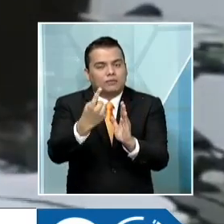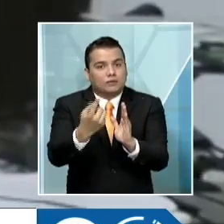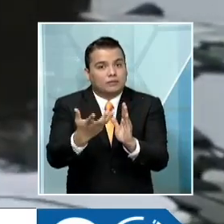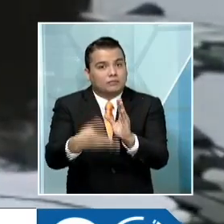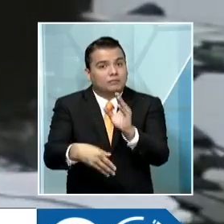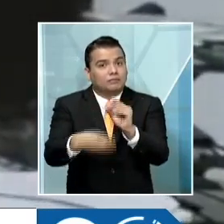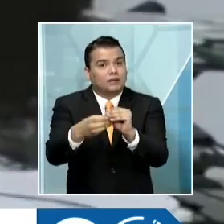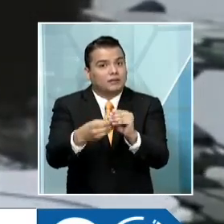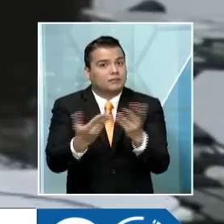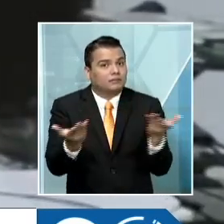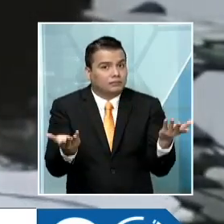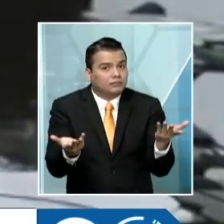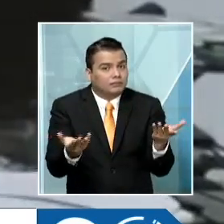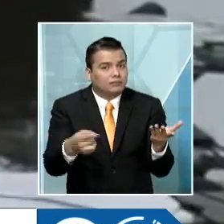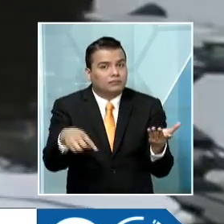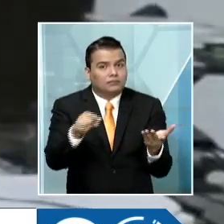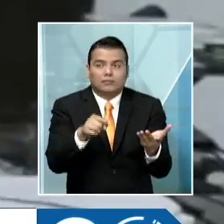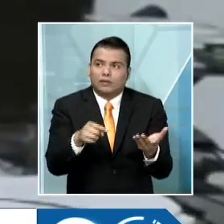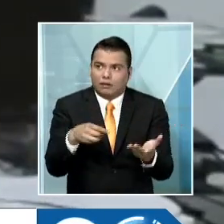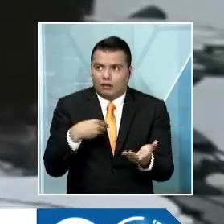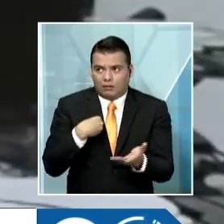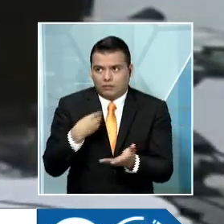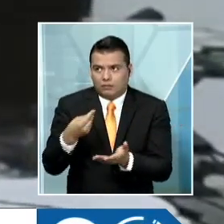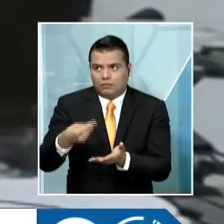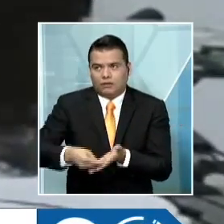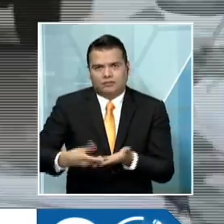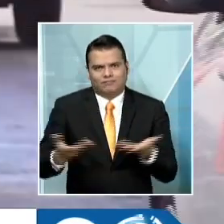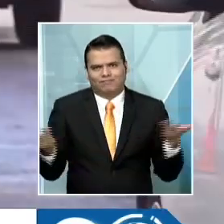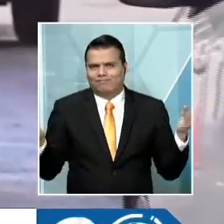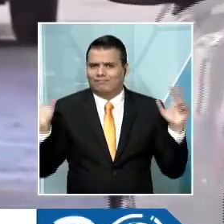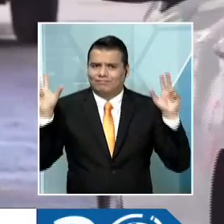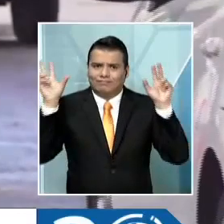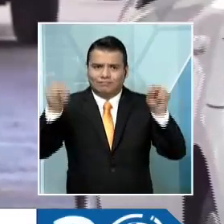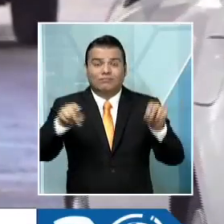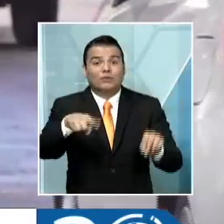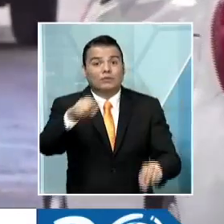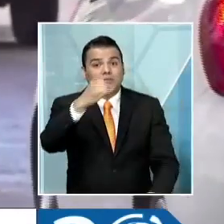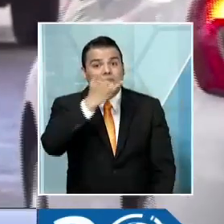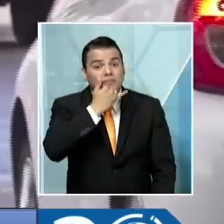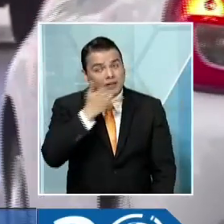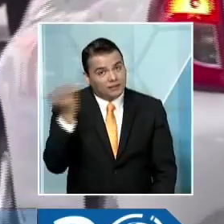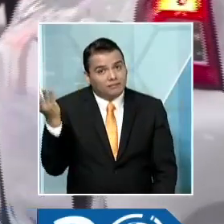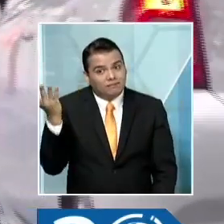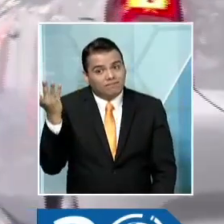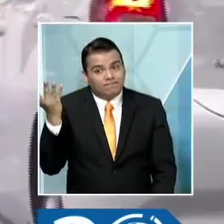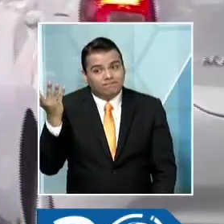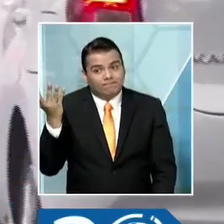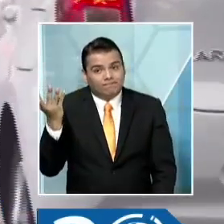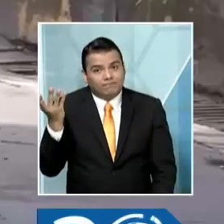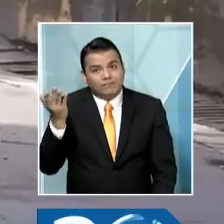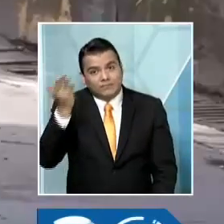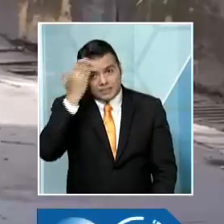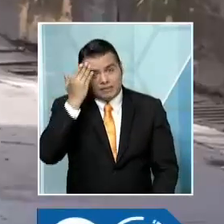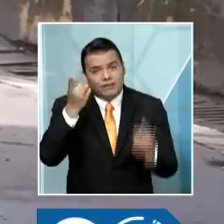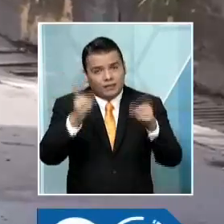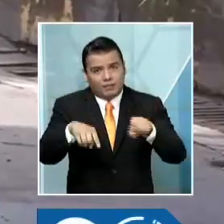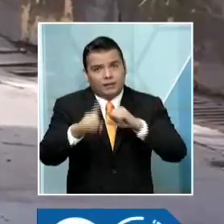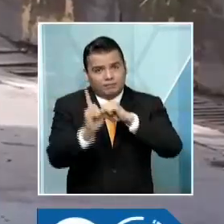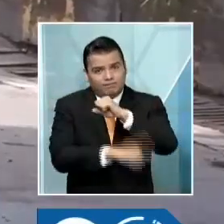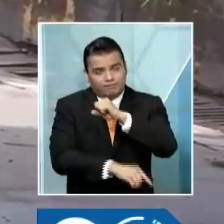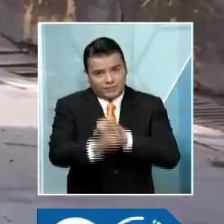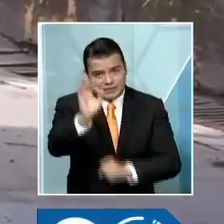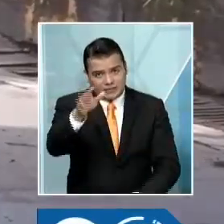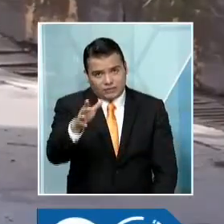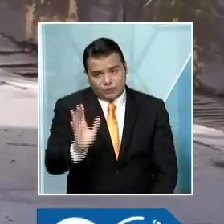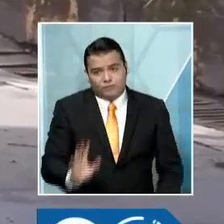que por favor no accedan a entregar dinero, porque automáticamente estarían violando la ley y se verán inmersos en un delito